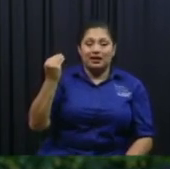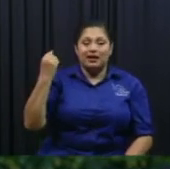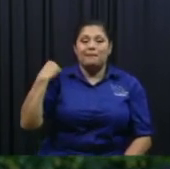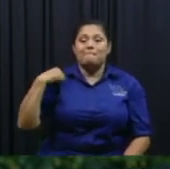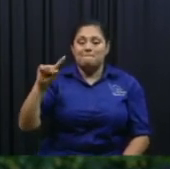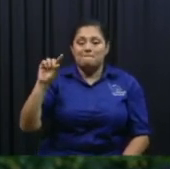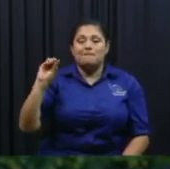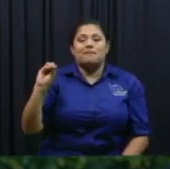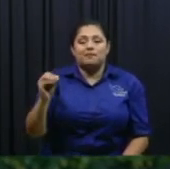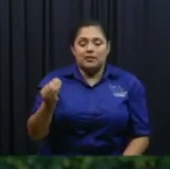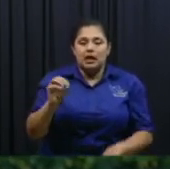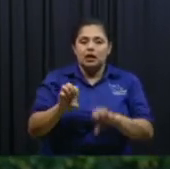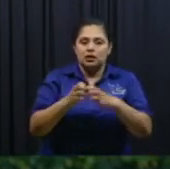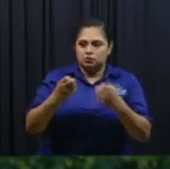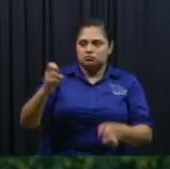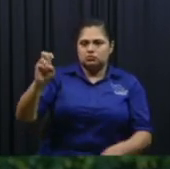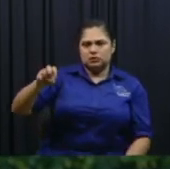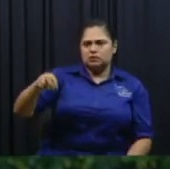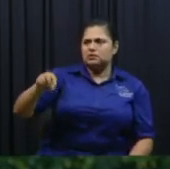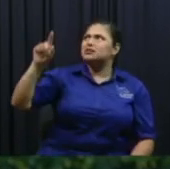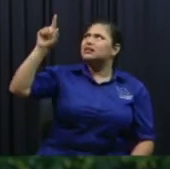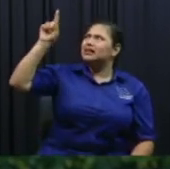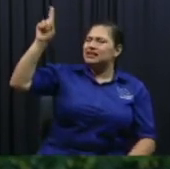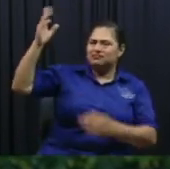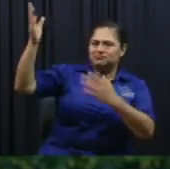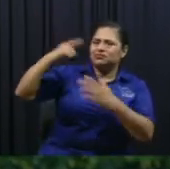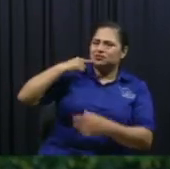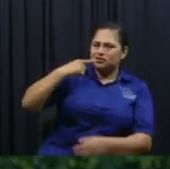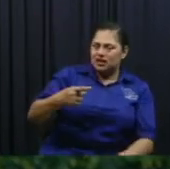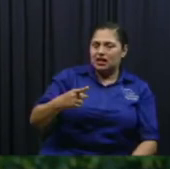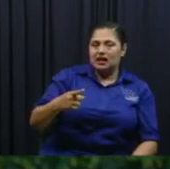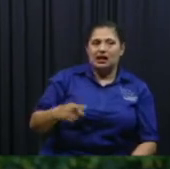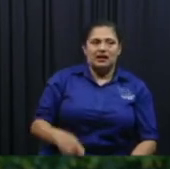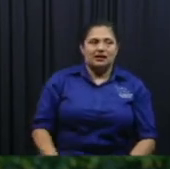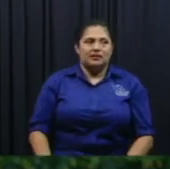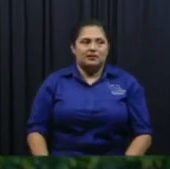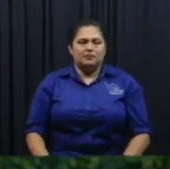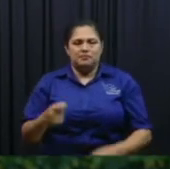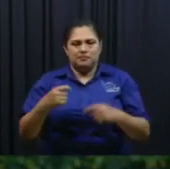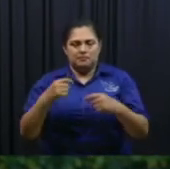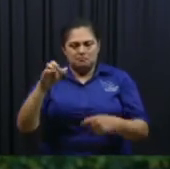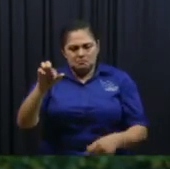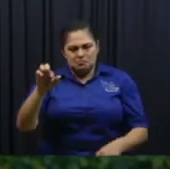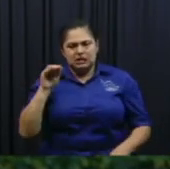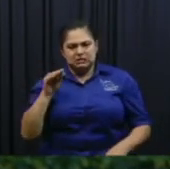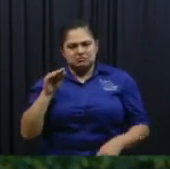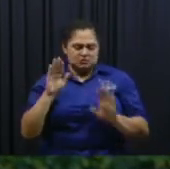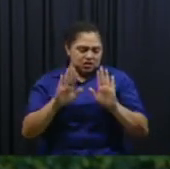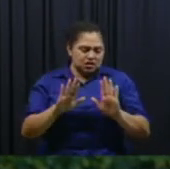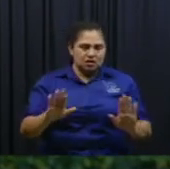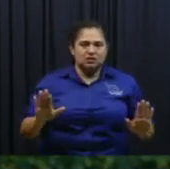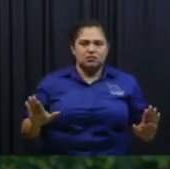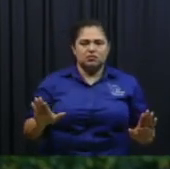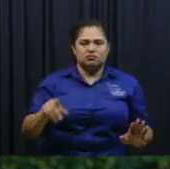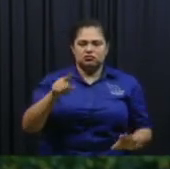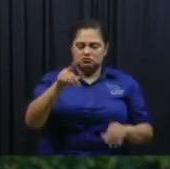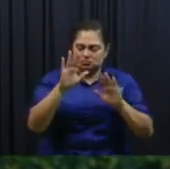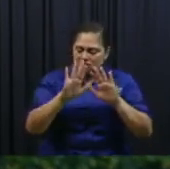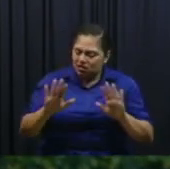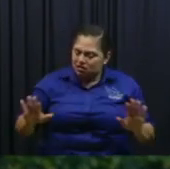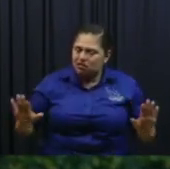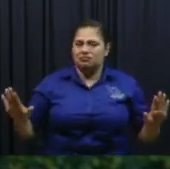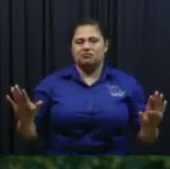entonces lo que necesitamos el que él nos diga verdad Pero sobre todo que nos digan Paz estar